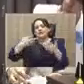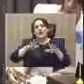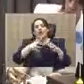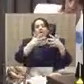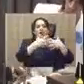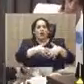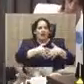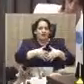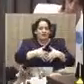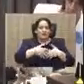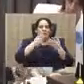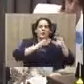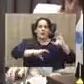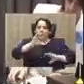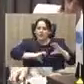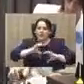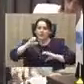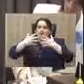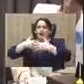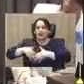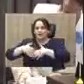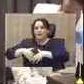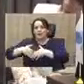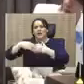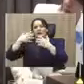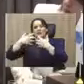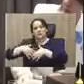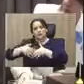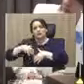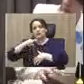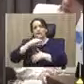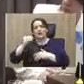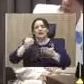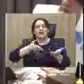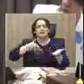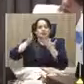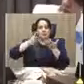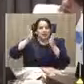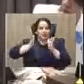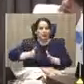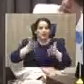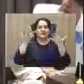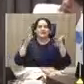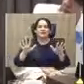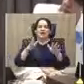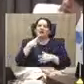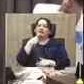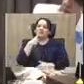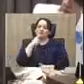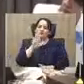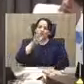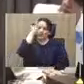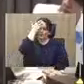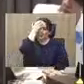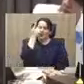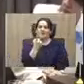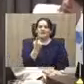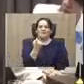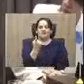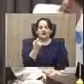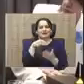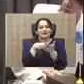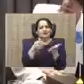Cámara de Exportadores, han expresado su preocupación por la falta de estos mecanismos de inspección